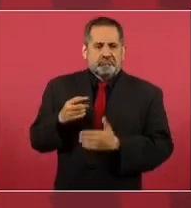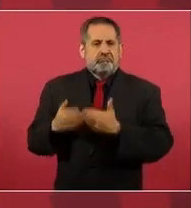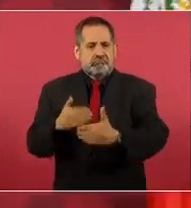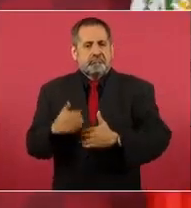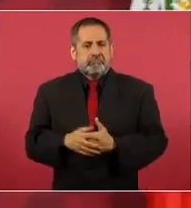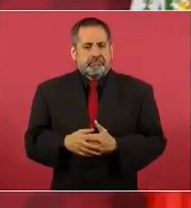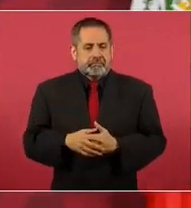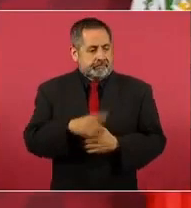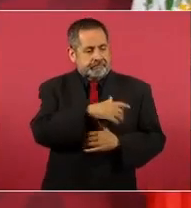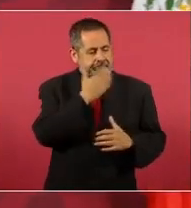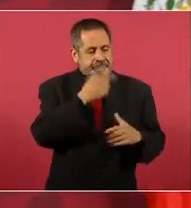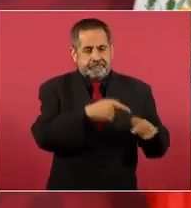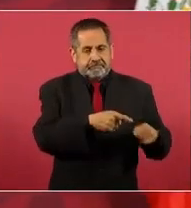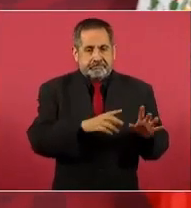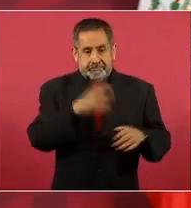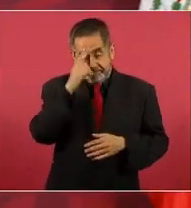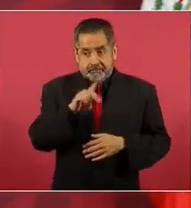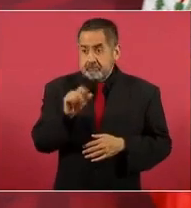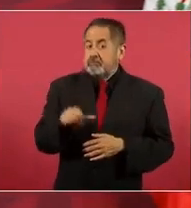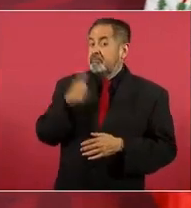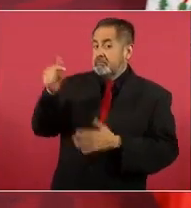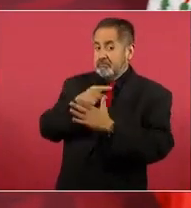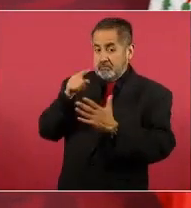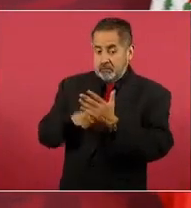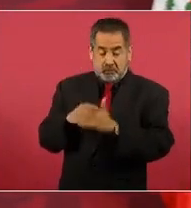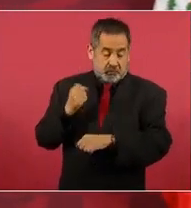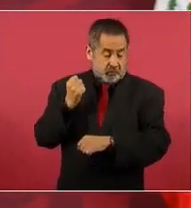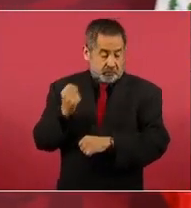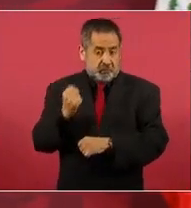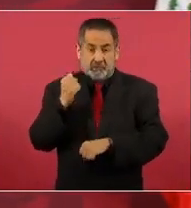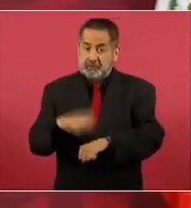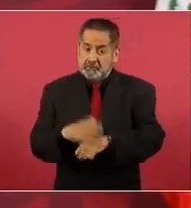quejamos del conservadurismo de México, pero